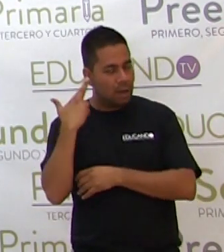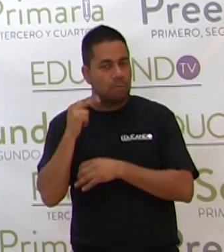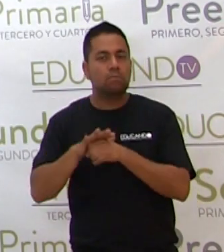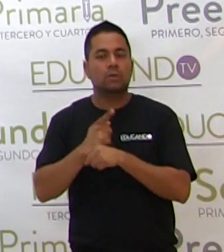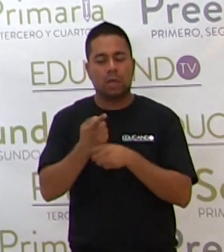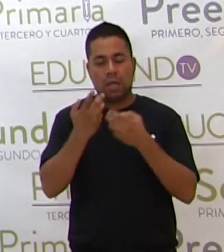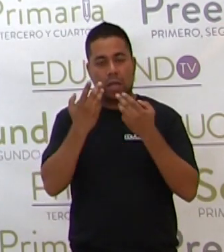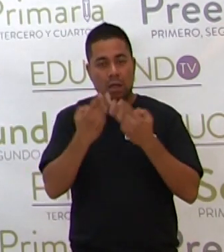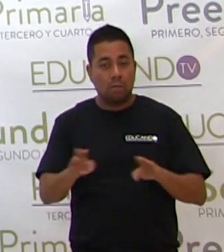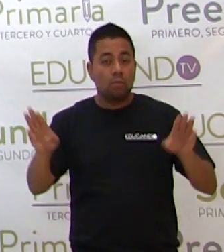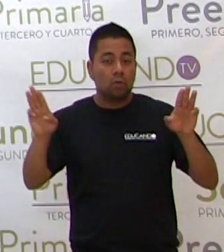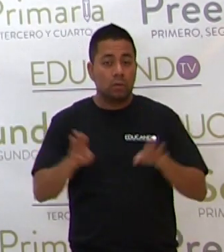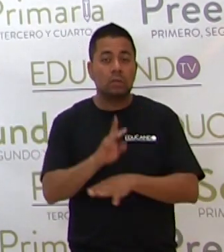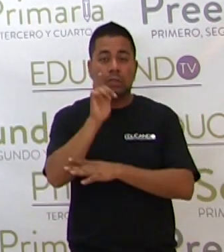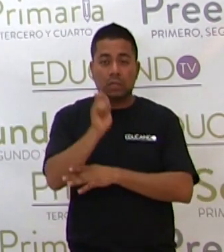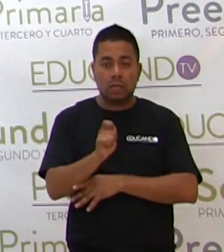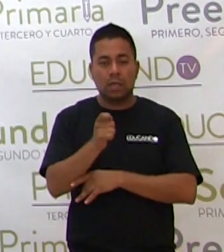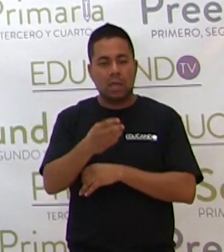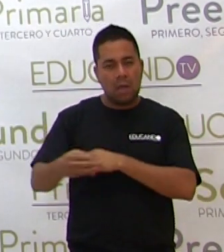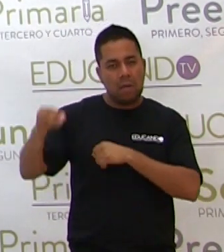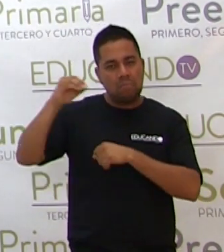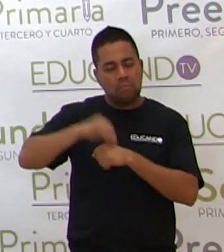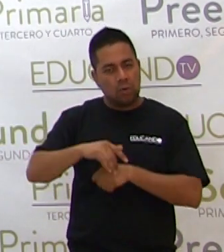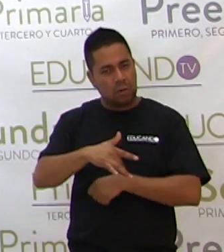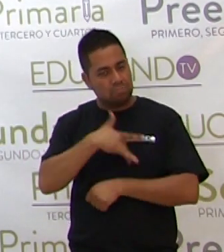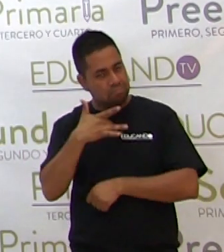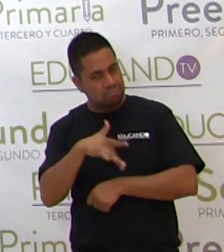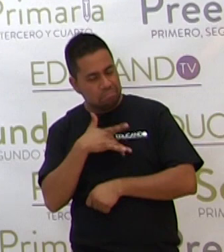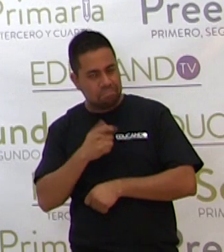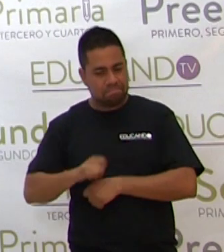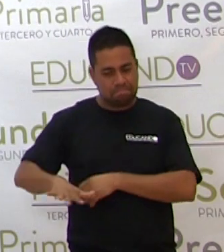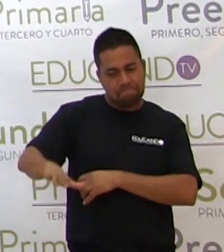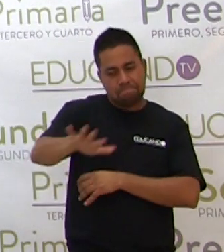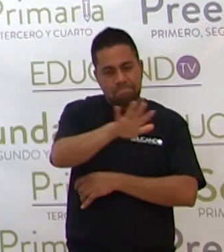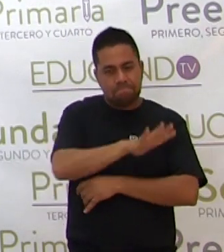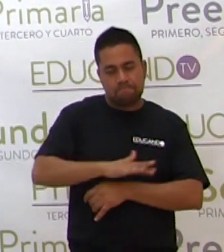la música puede crear atmósferas ambientes